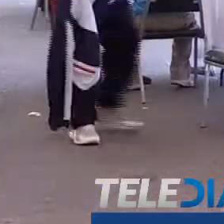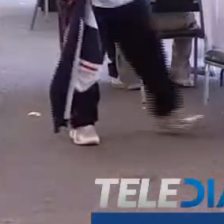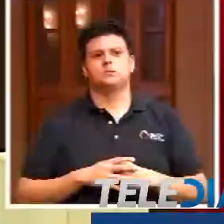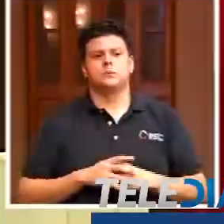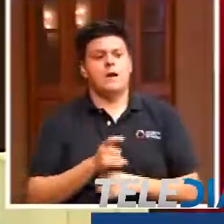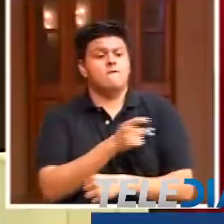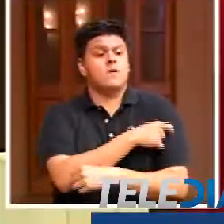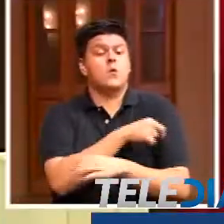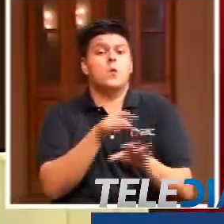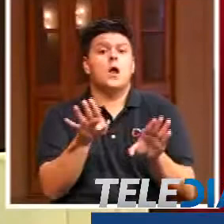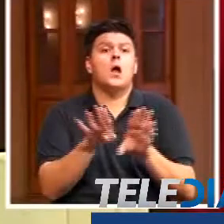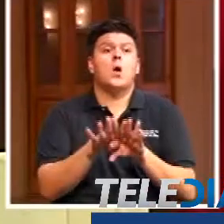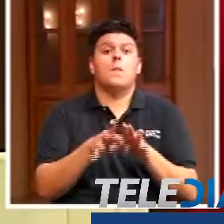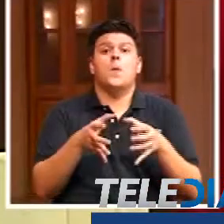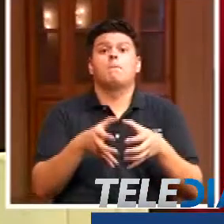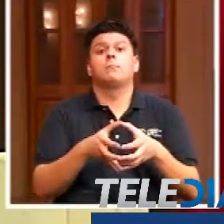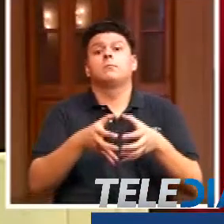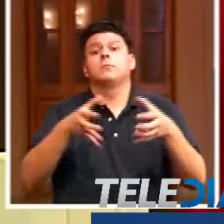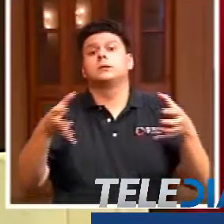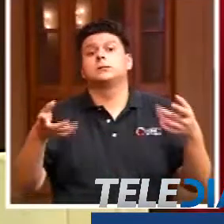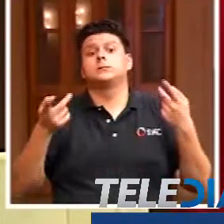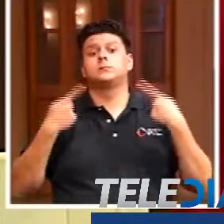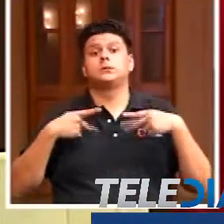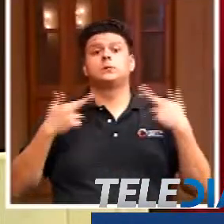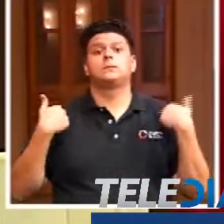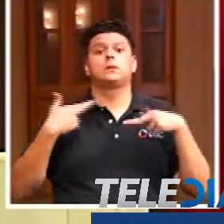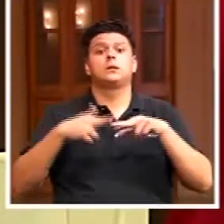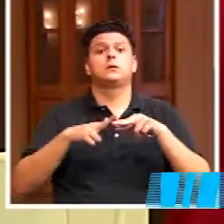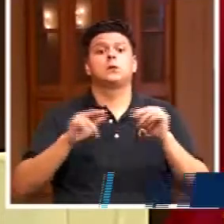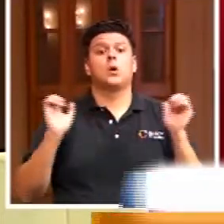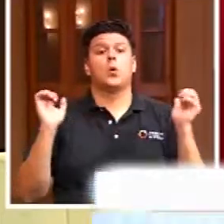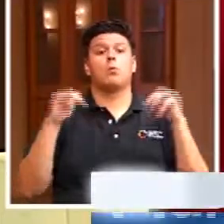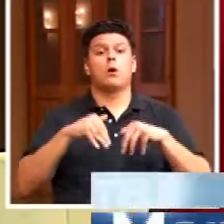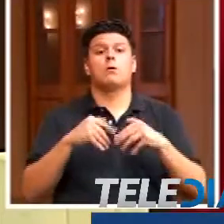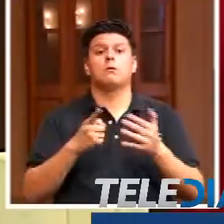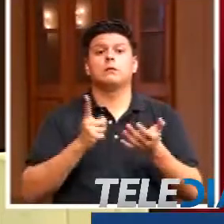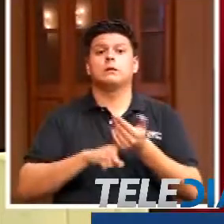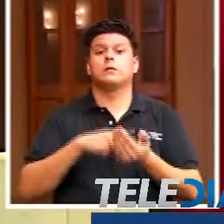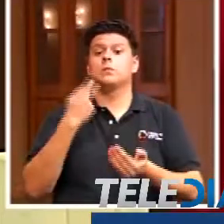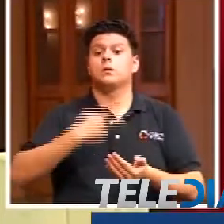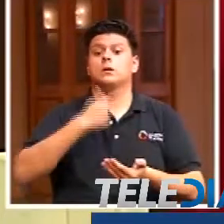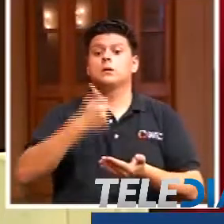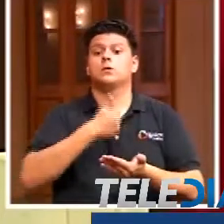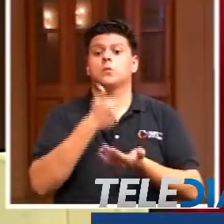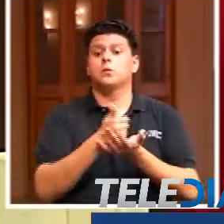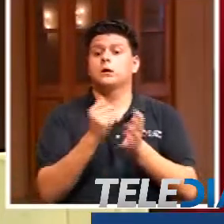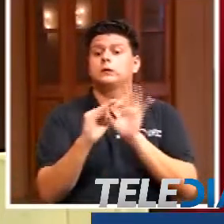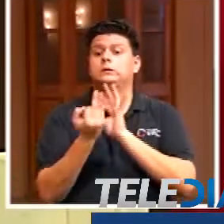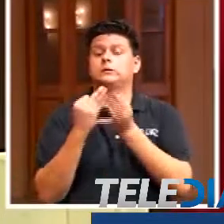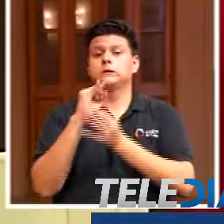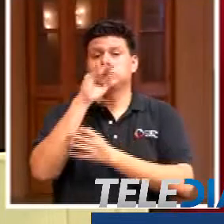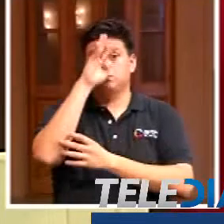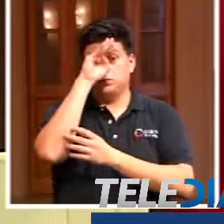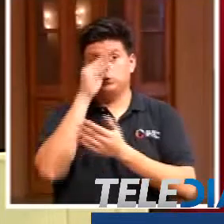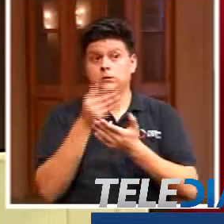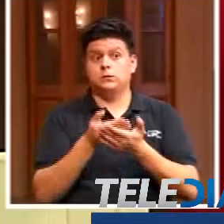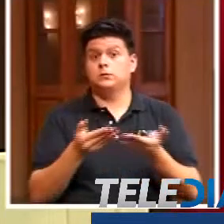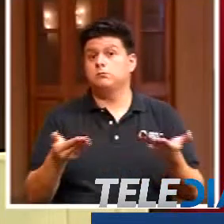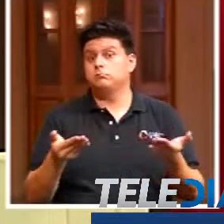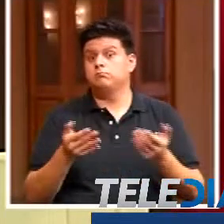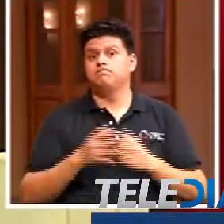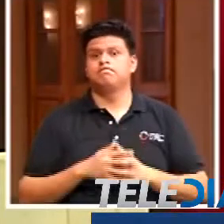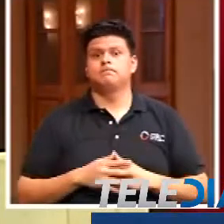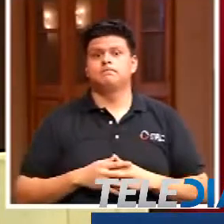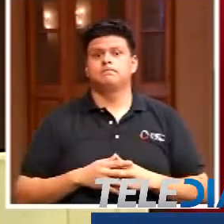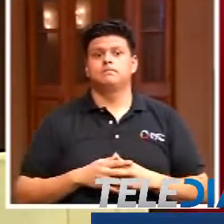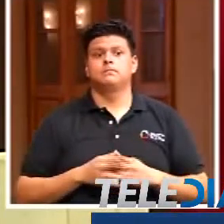docente. La gran mayoría de los maestros están concentrados en el área metropolitana. Así que